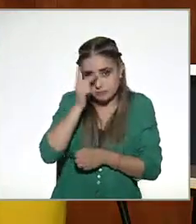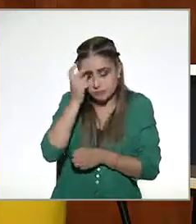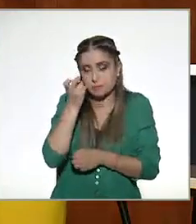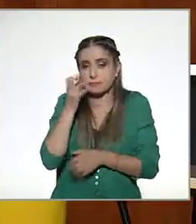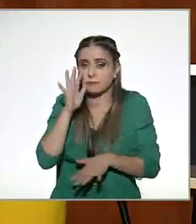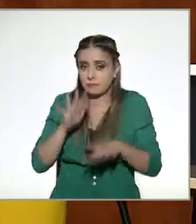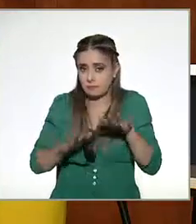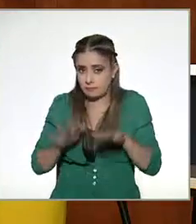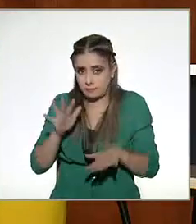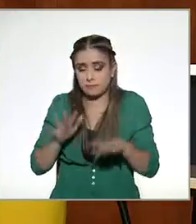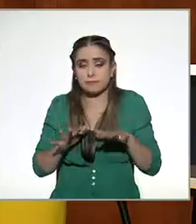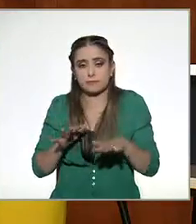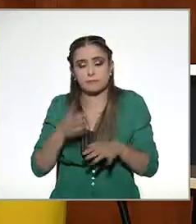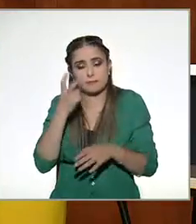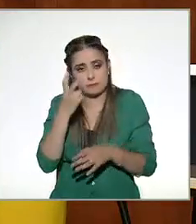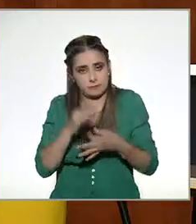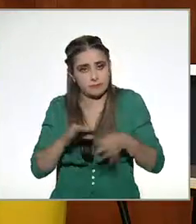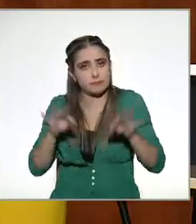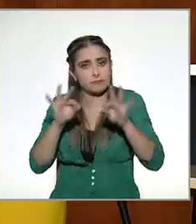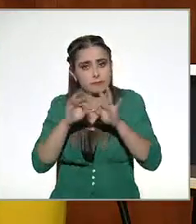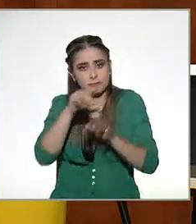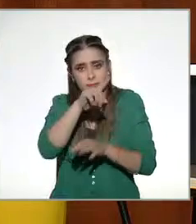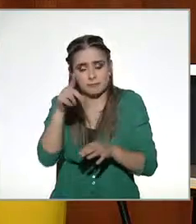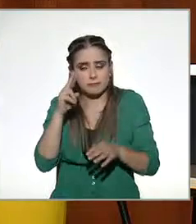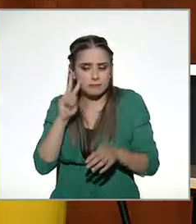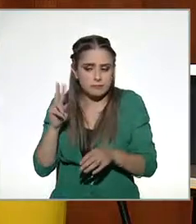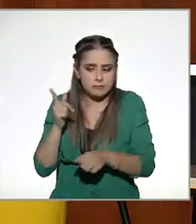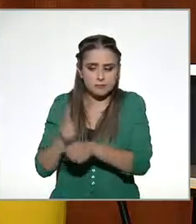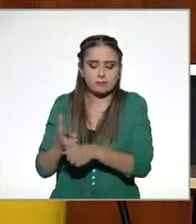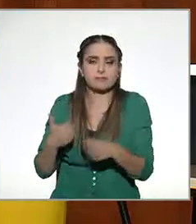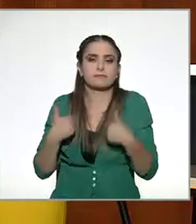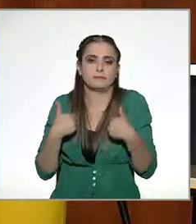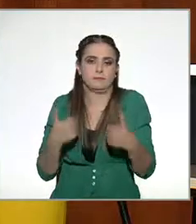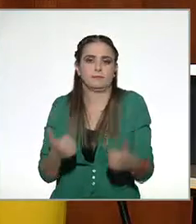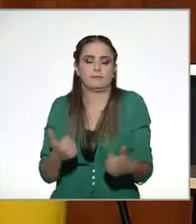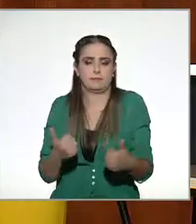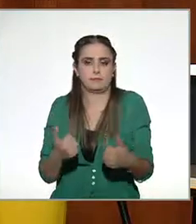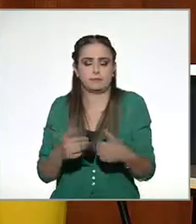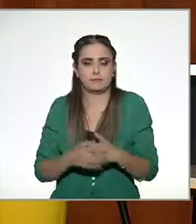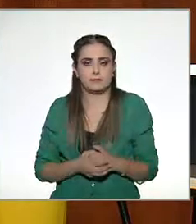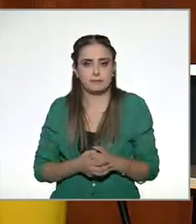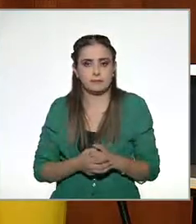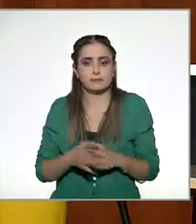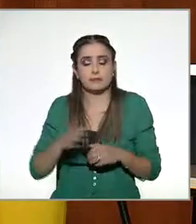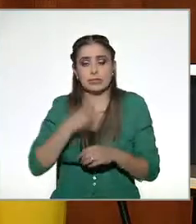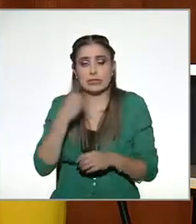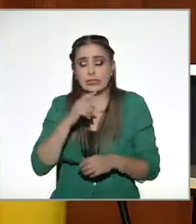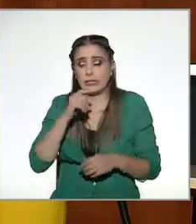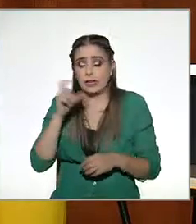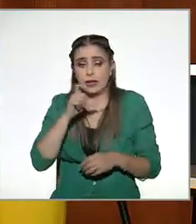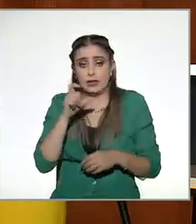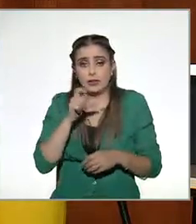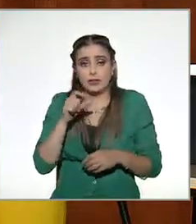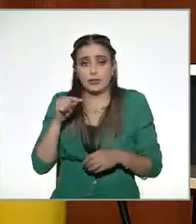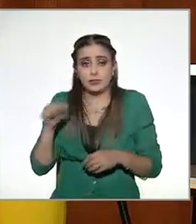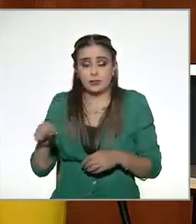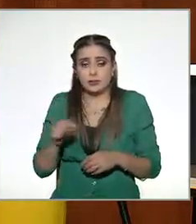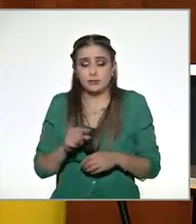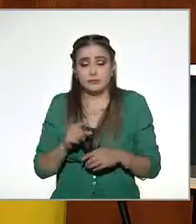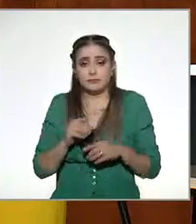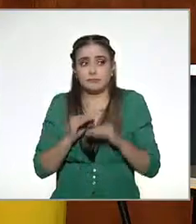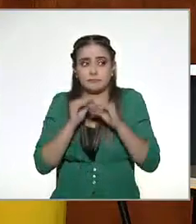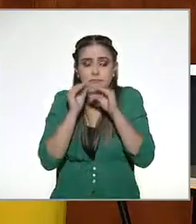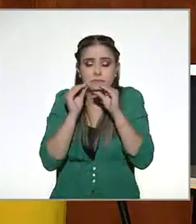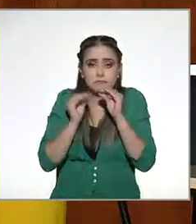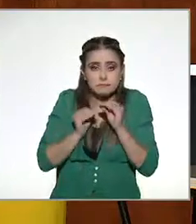importante por lo que estamos hablando, porque justo tiene que ver con eso. Es, se convierte un problema cuando se va totalmente a